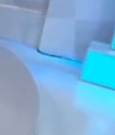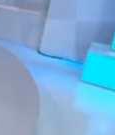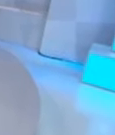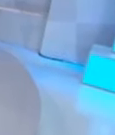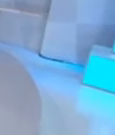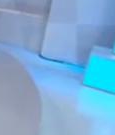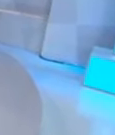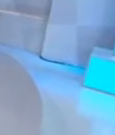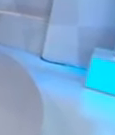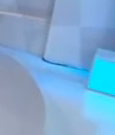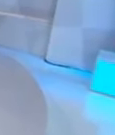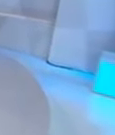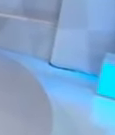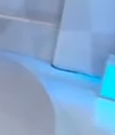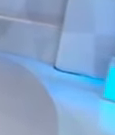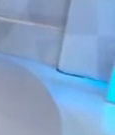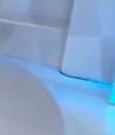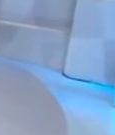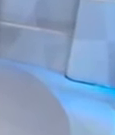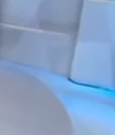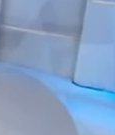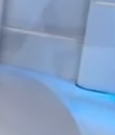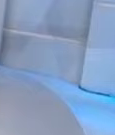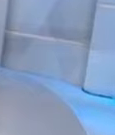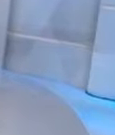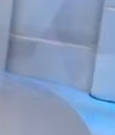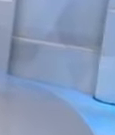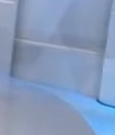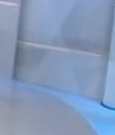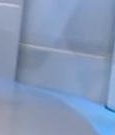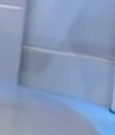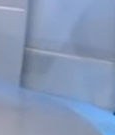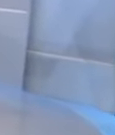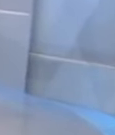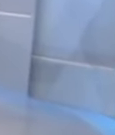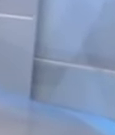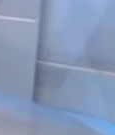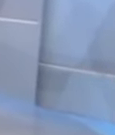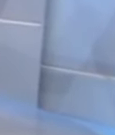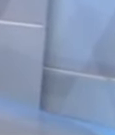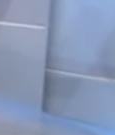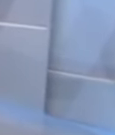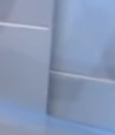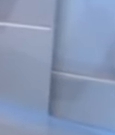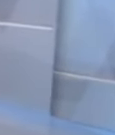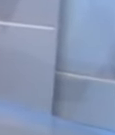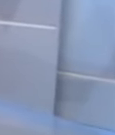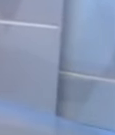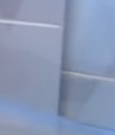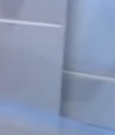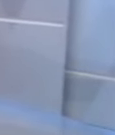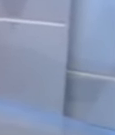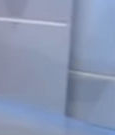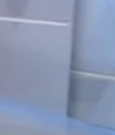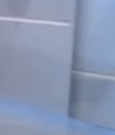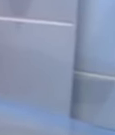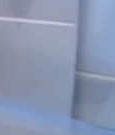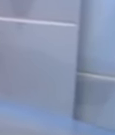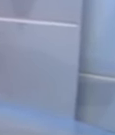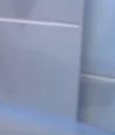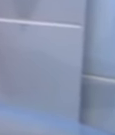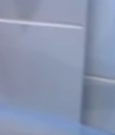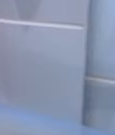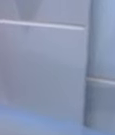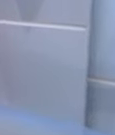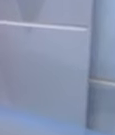Akakamawa, yatiaurakaja, kechua, aruta, uka, kipkaraki, aibana, aruta. Anacha, riposo. Ari, Walter, amigos, muchas gracias por seguirnos.